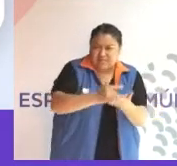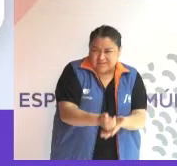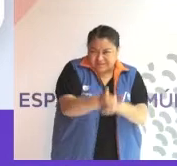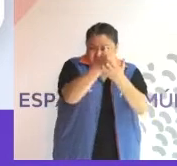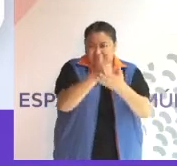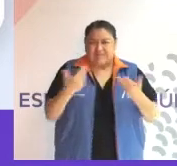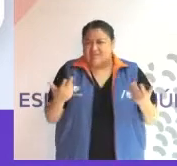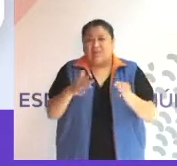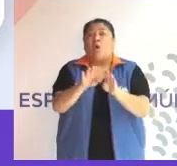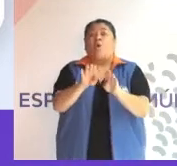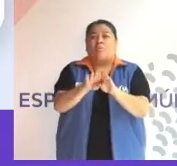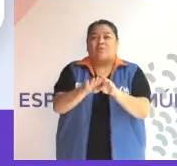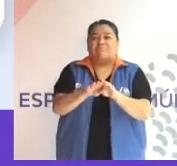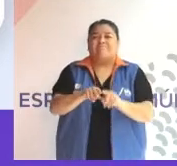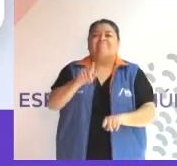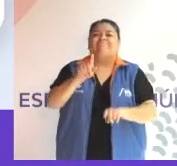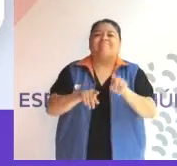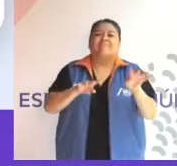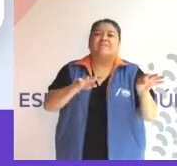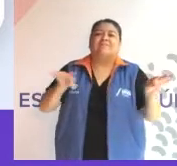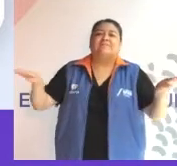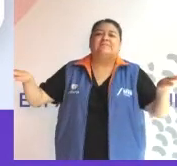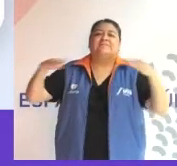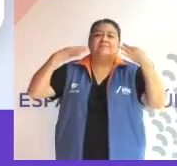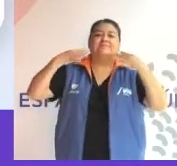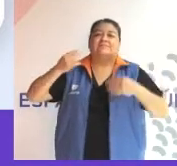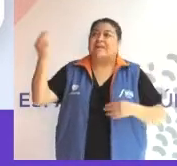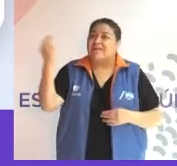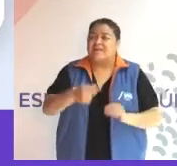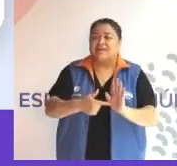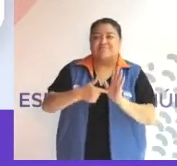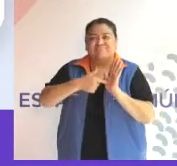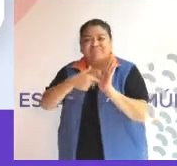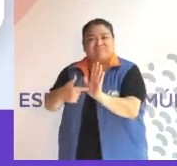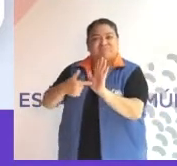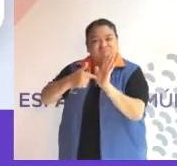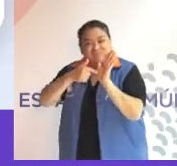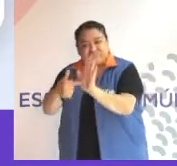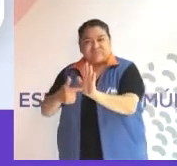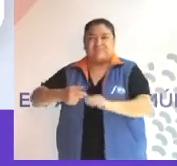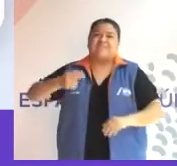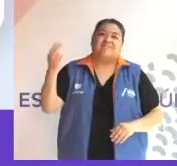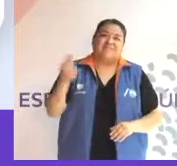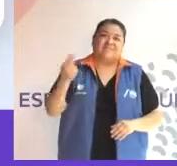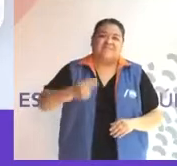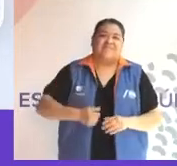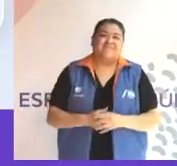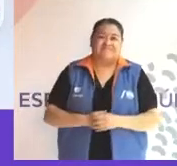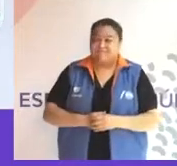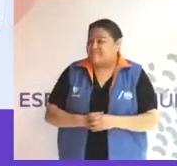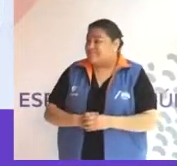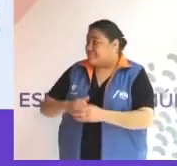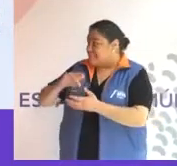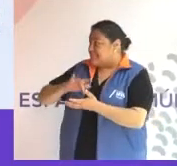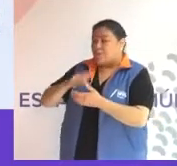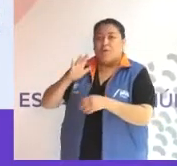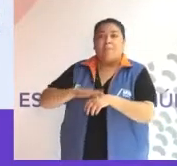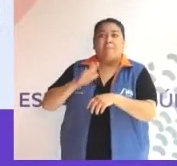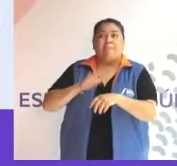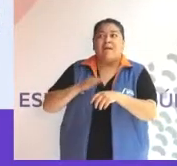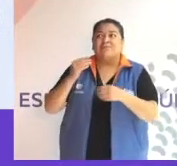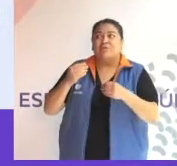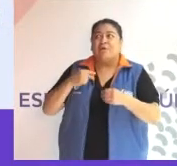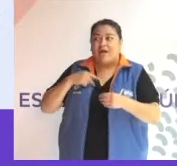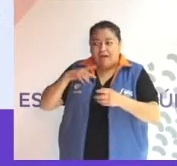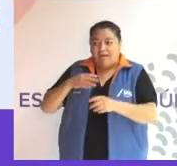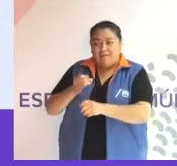mucho va a tener que ser de la visibilidad. Vamos a tener que chambear mucho en esa parte. Bueno, Gracias, Jackie. tengo los comentarios más, pero ya me callo para que